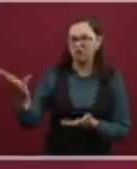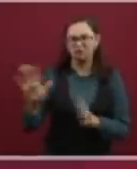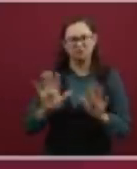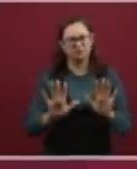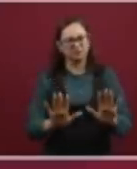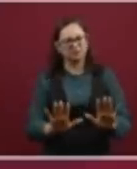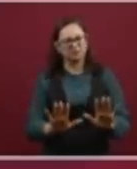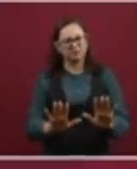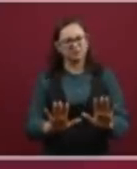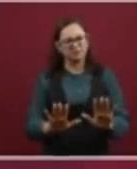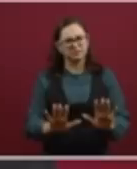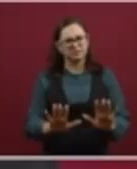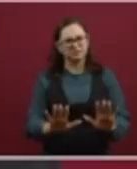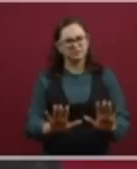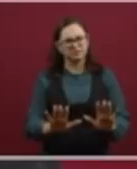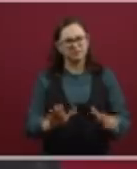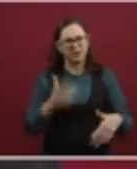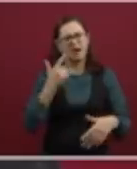Es un buen tema.